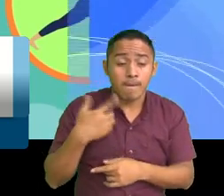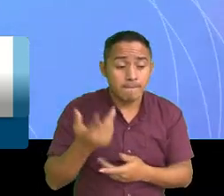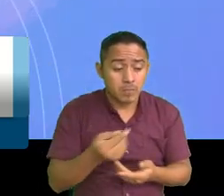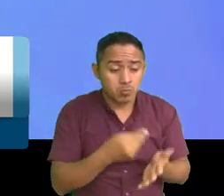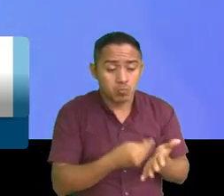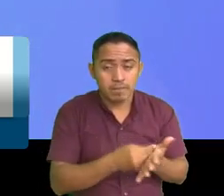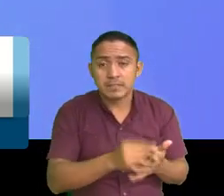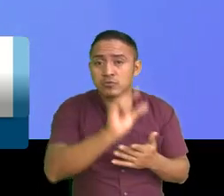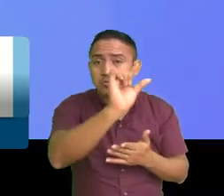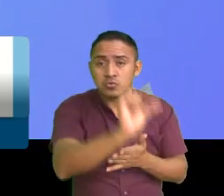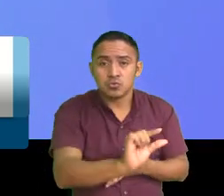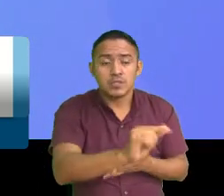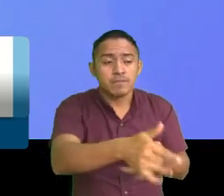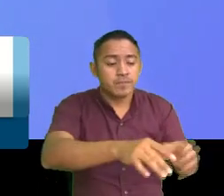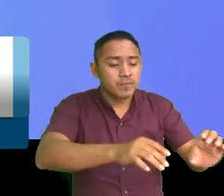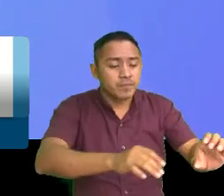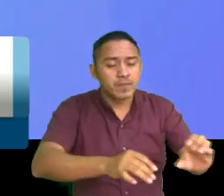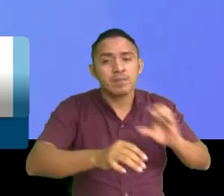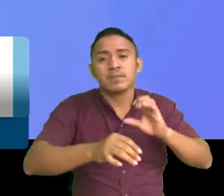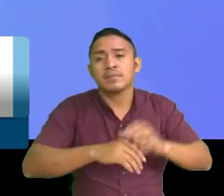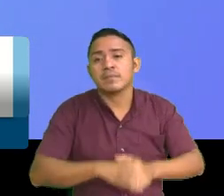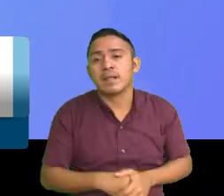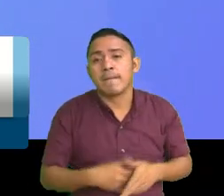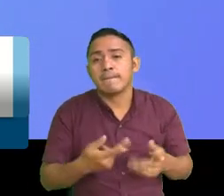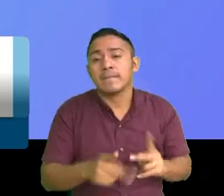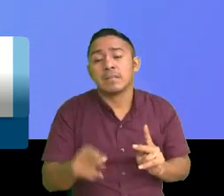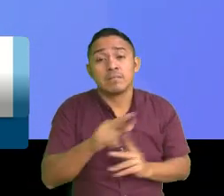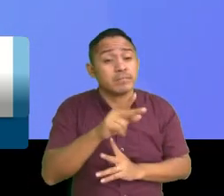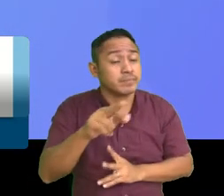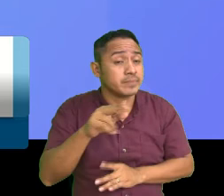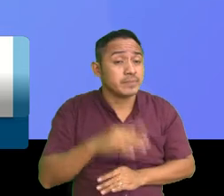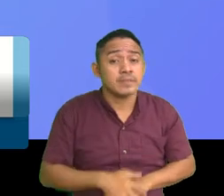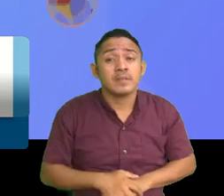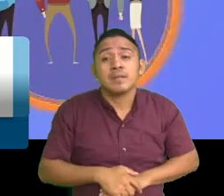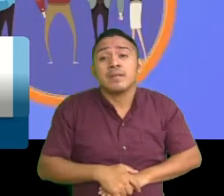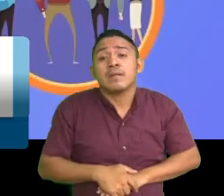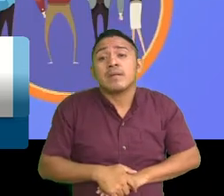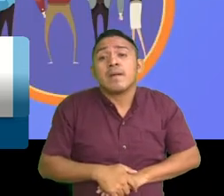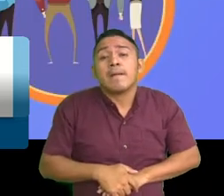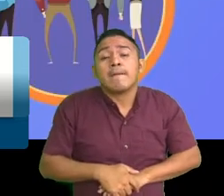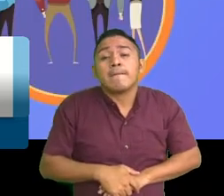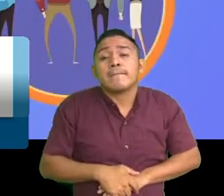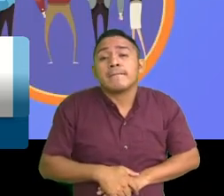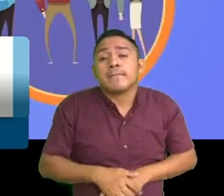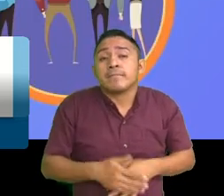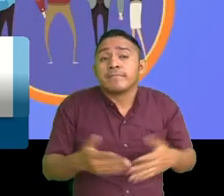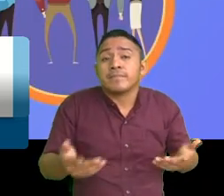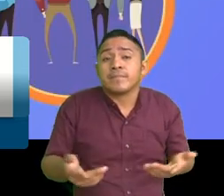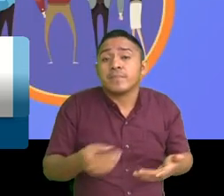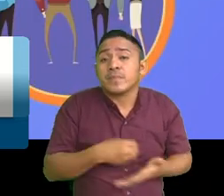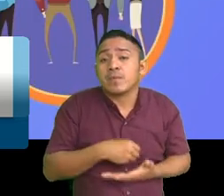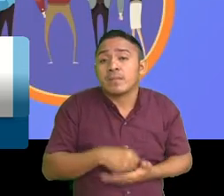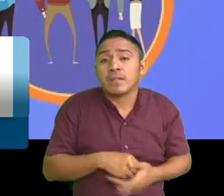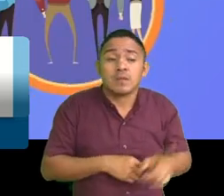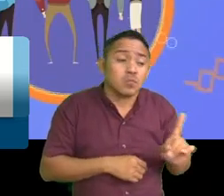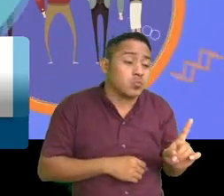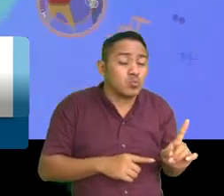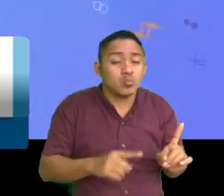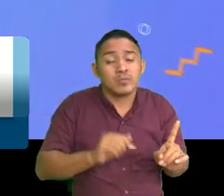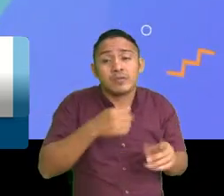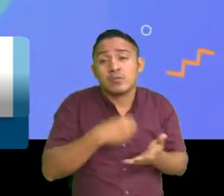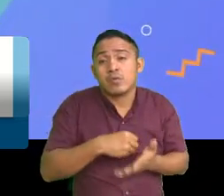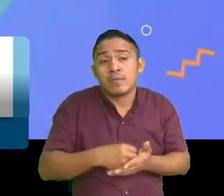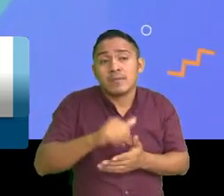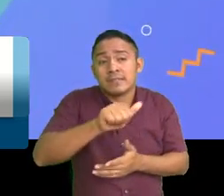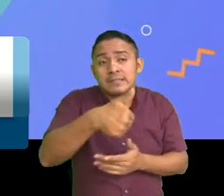pues, y le cueste menos. Pero terminan gastando lo mismo. Sí. Terminan gastando lo mismo porque en vez de comprarte uno, te compran seis. Dos, sí,